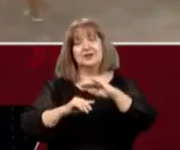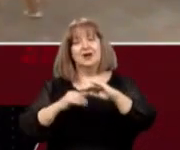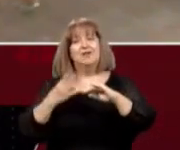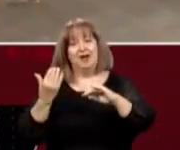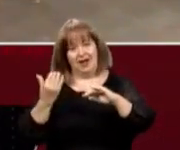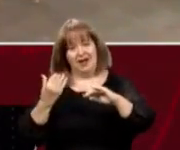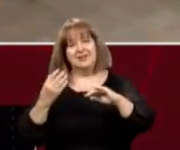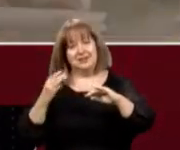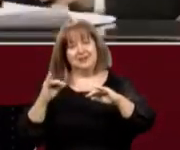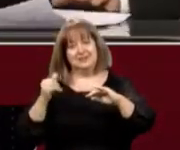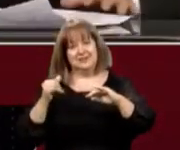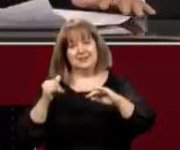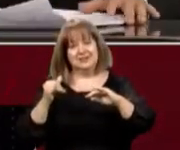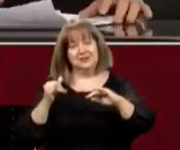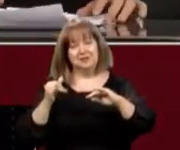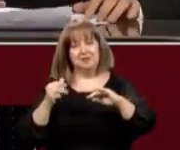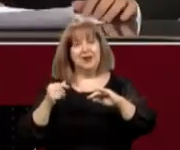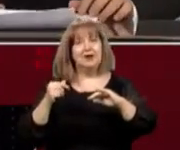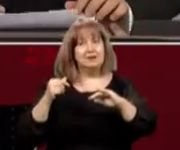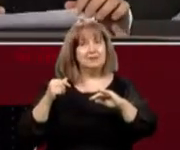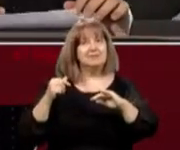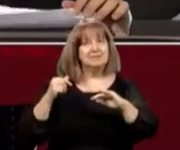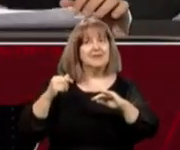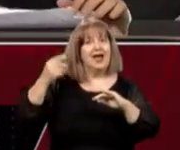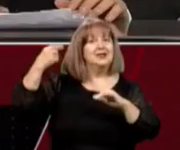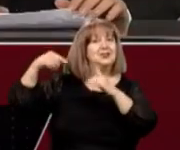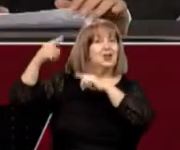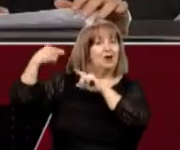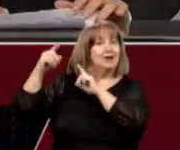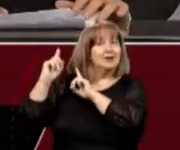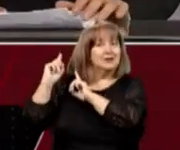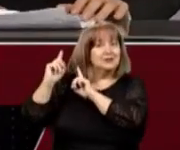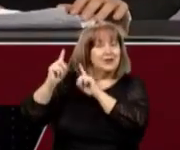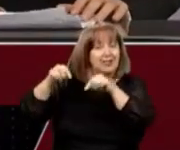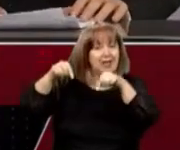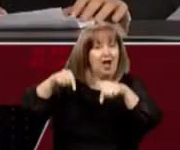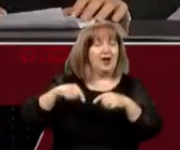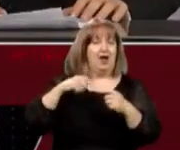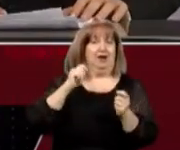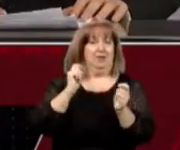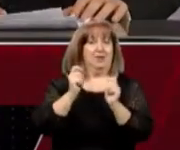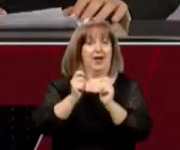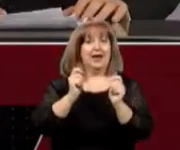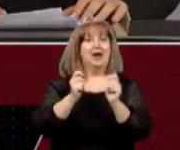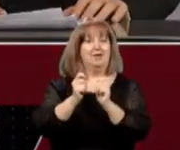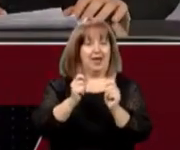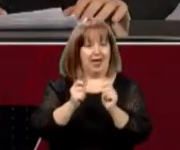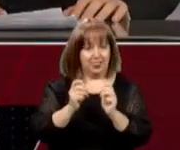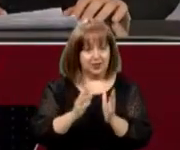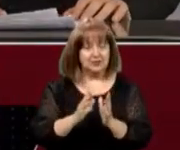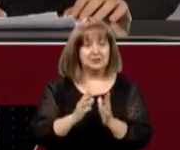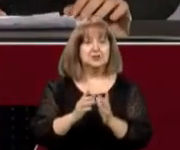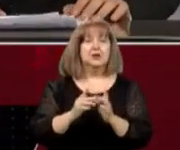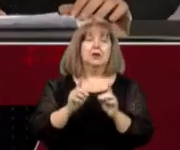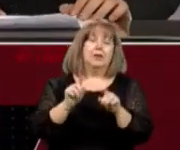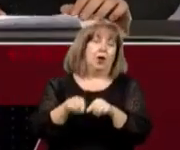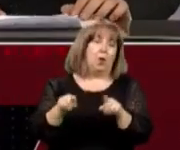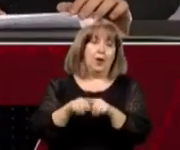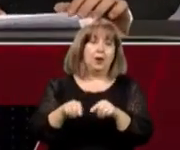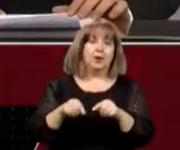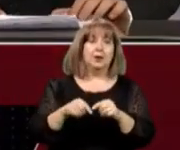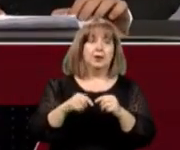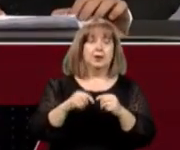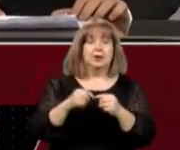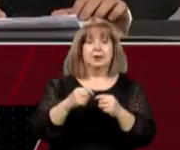trabajar, claro, tantas cosas han cambiado. Pero de nuevo nos podemos quedar también con lo que falta porque siguen matando a las mujeres. Tenemos ese